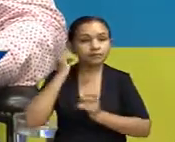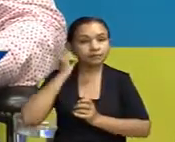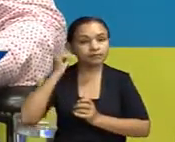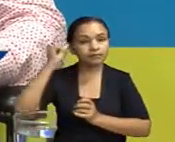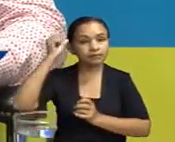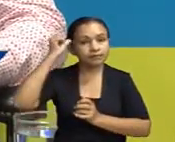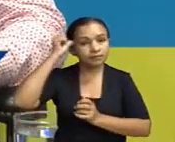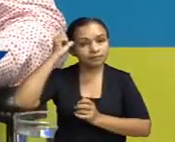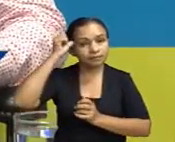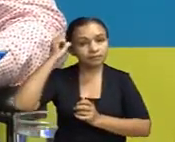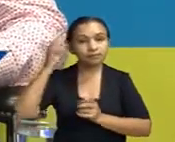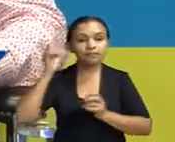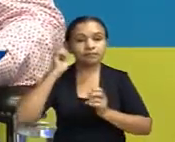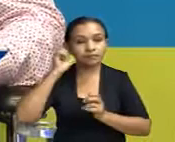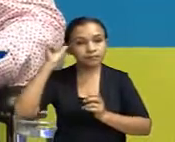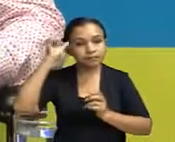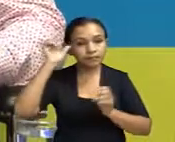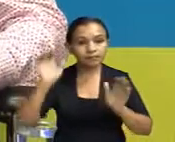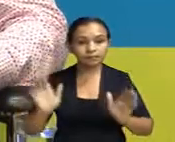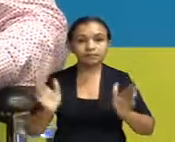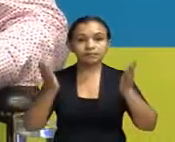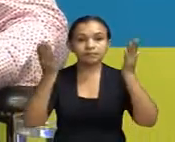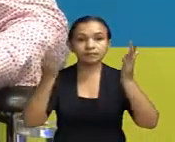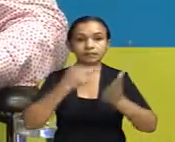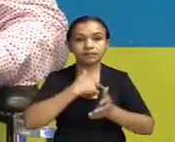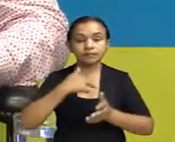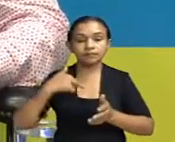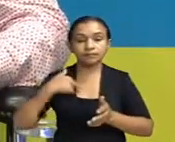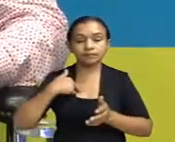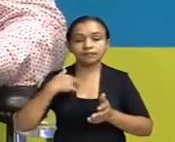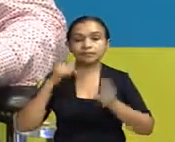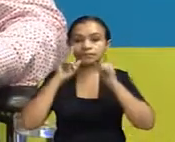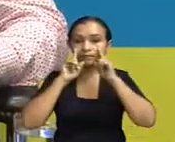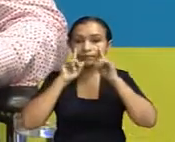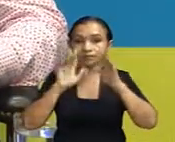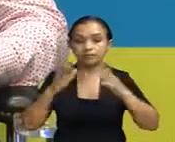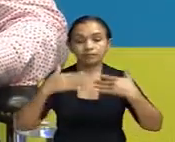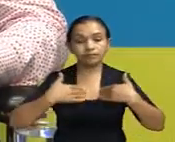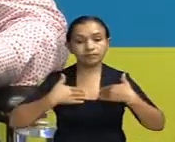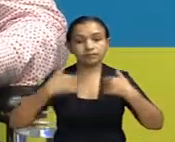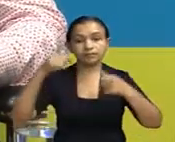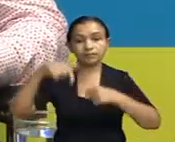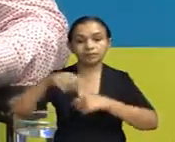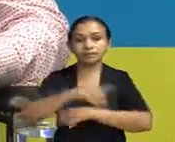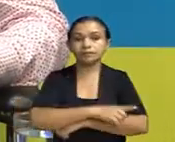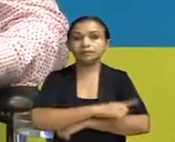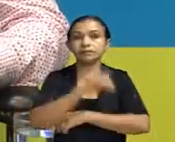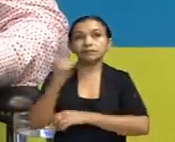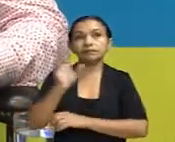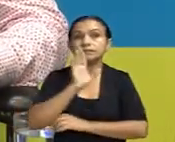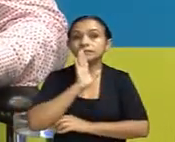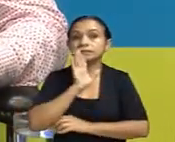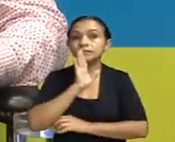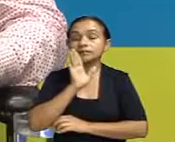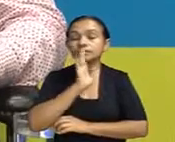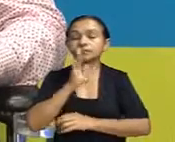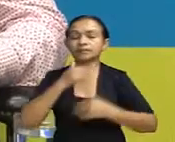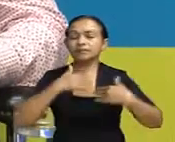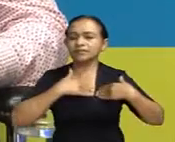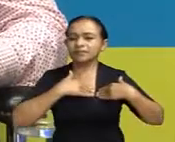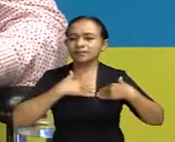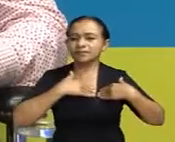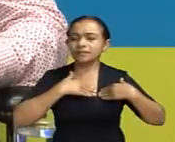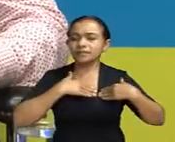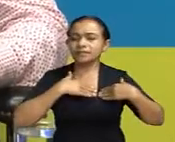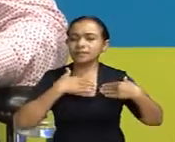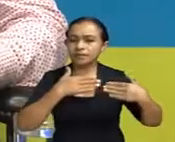los adultos mayores, y sobre todo que es la prevención. El día de hoy vamos a hablar sobre la